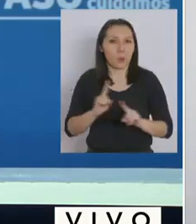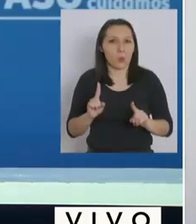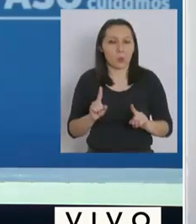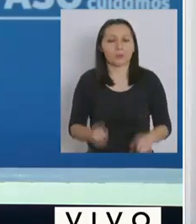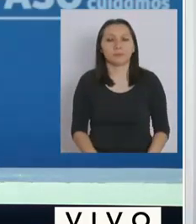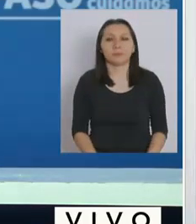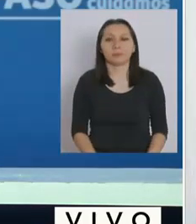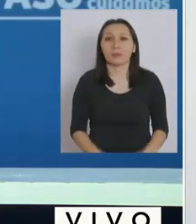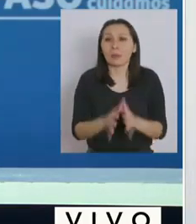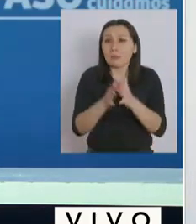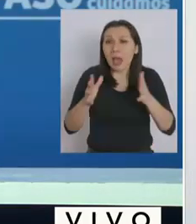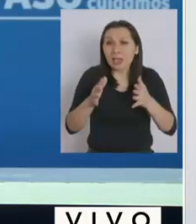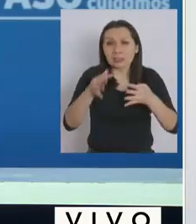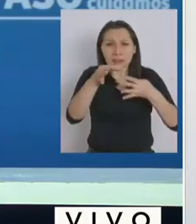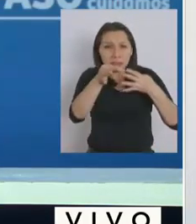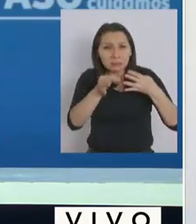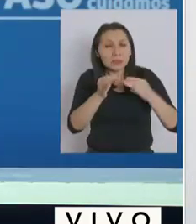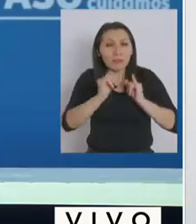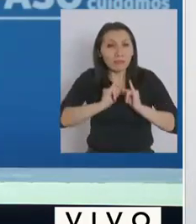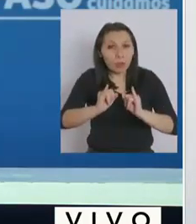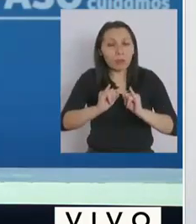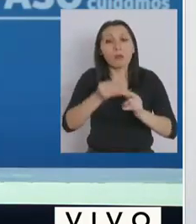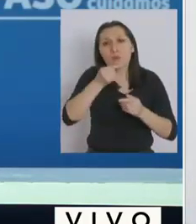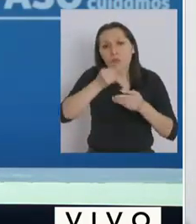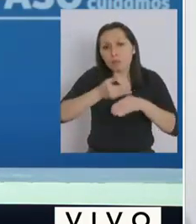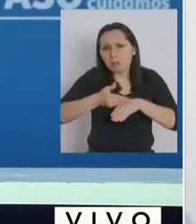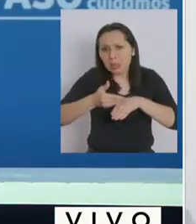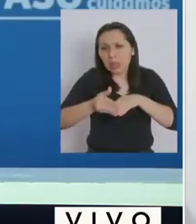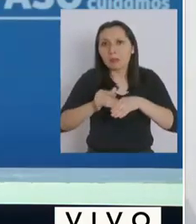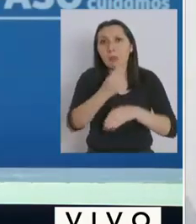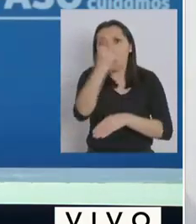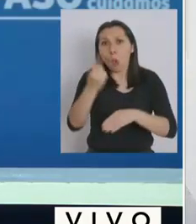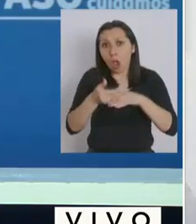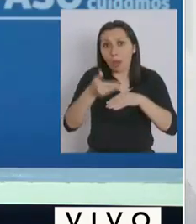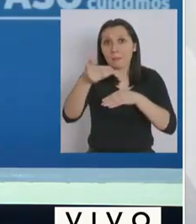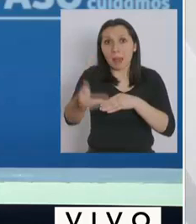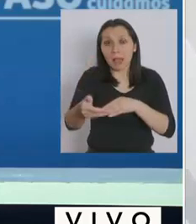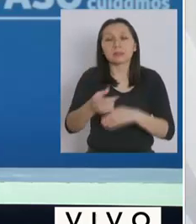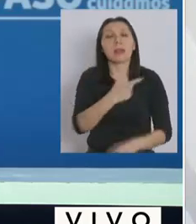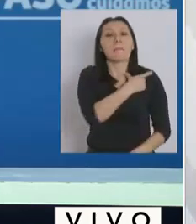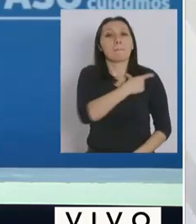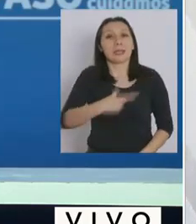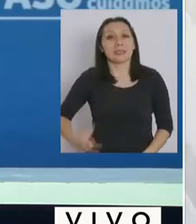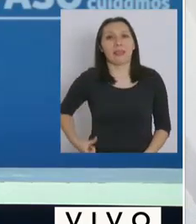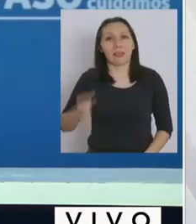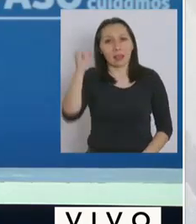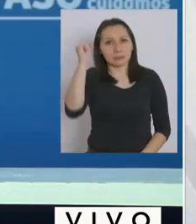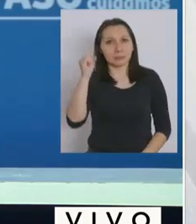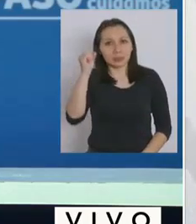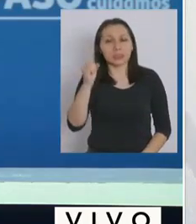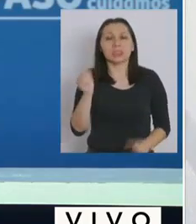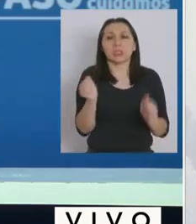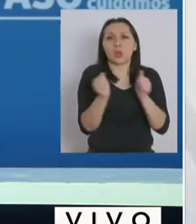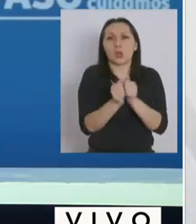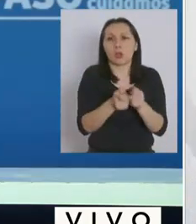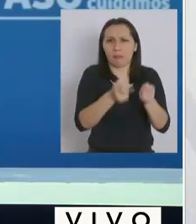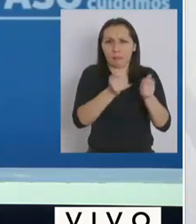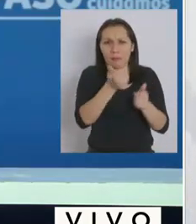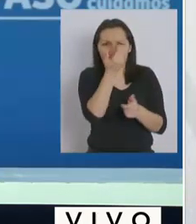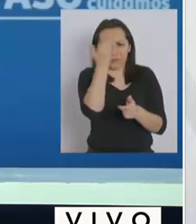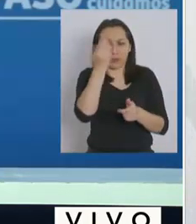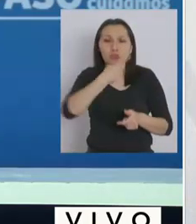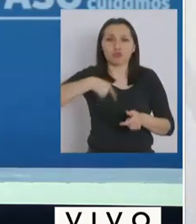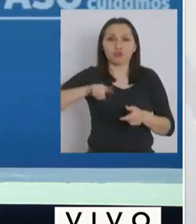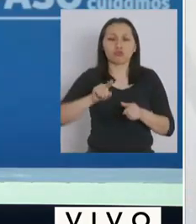a mayores detalles, en un rato más, aproximadamente en una hora más, el presidente de la República, junto a expertos, vamos